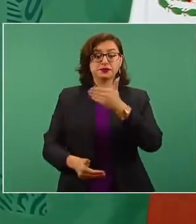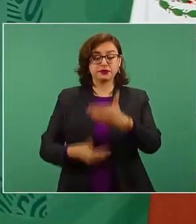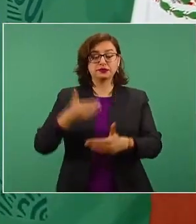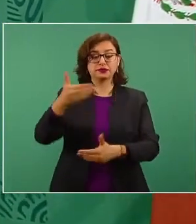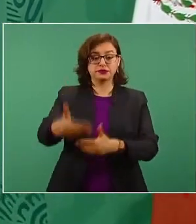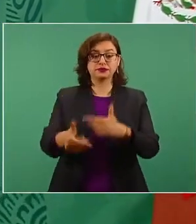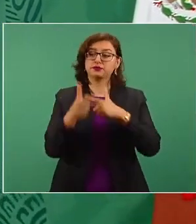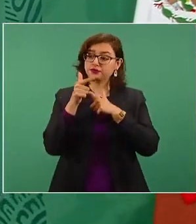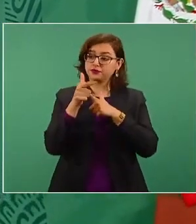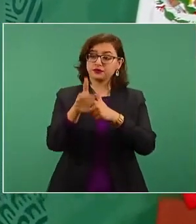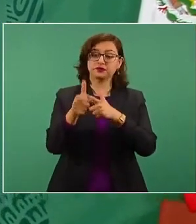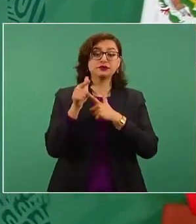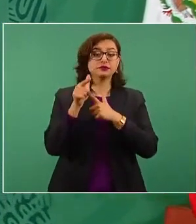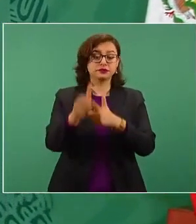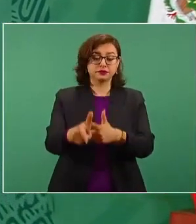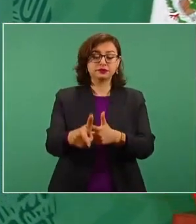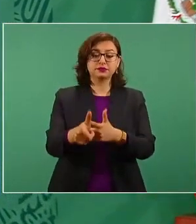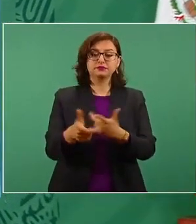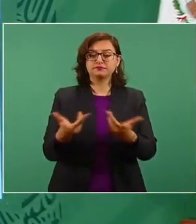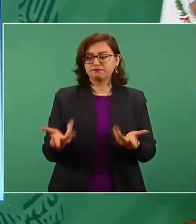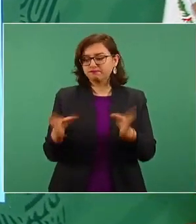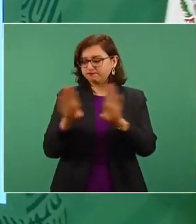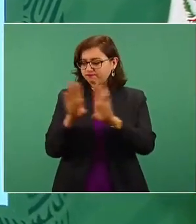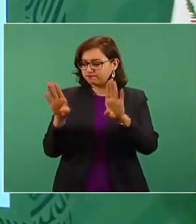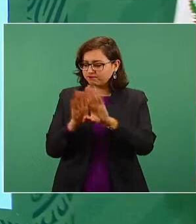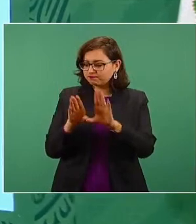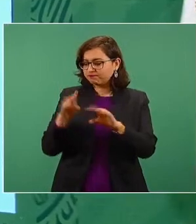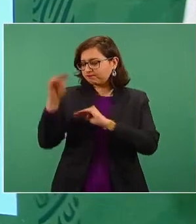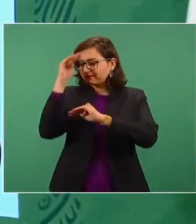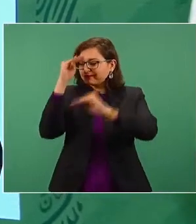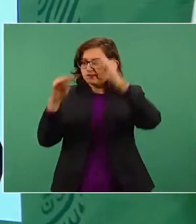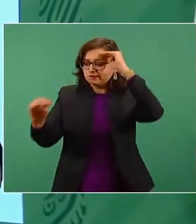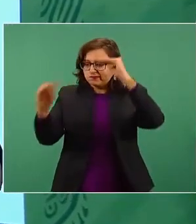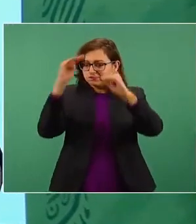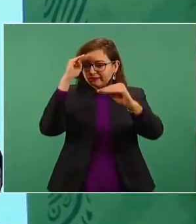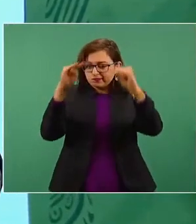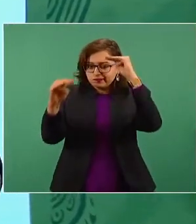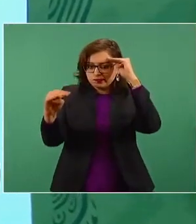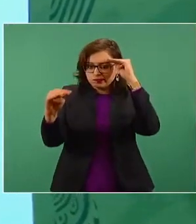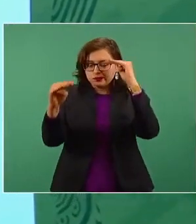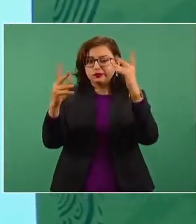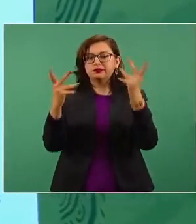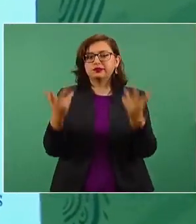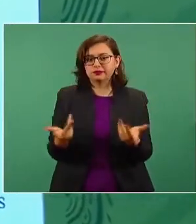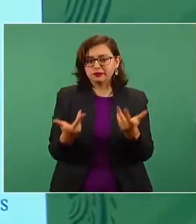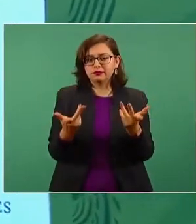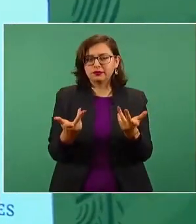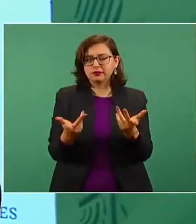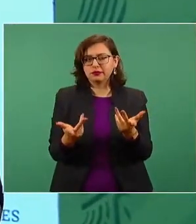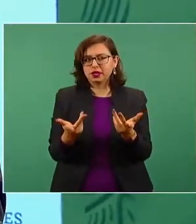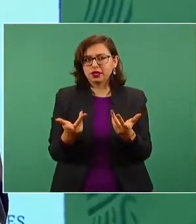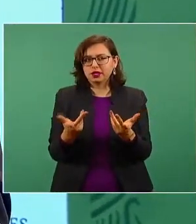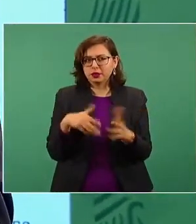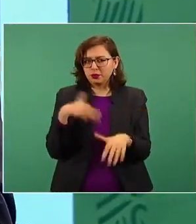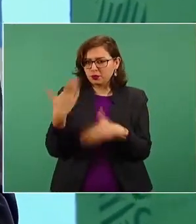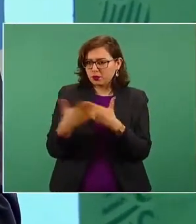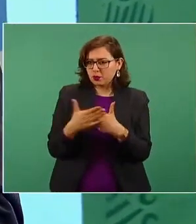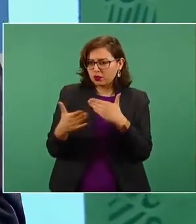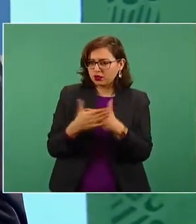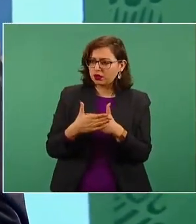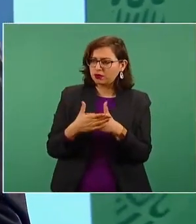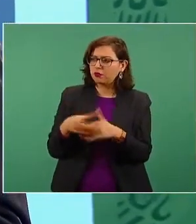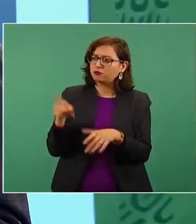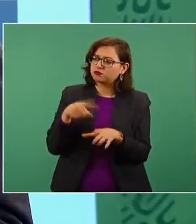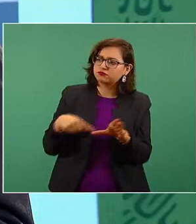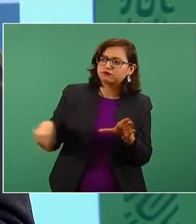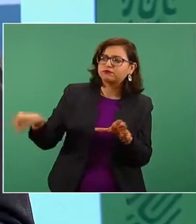etapa de análisis, de reflexión sobre lo que más le conviene